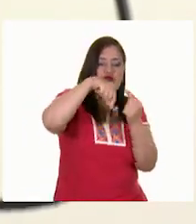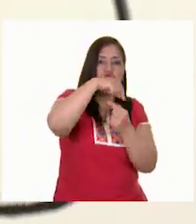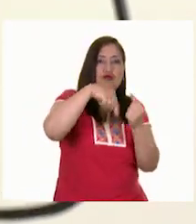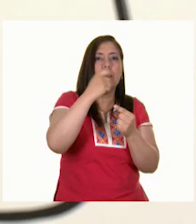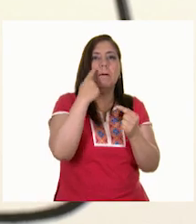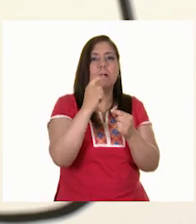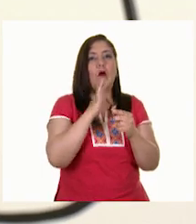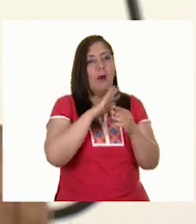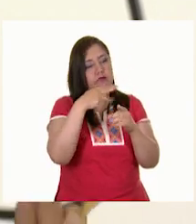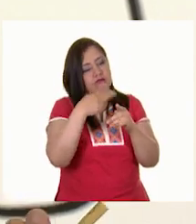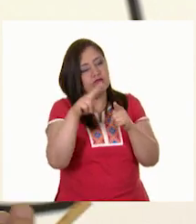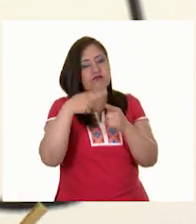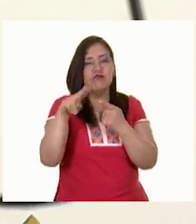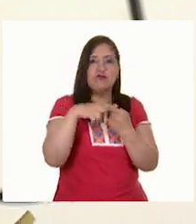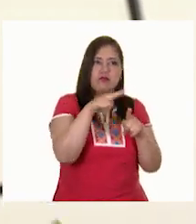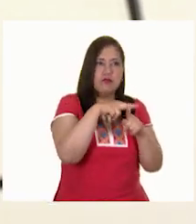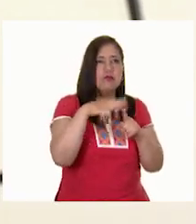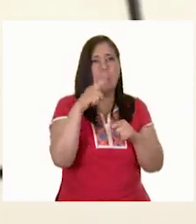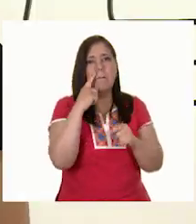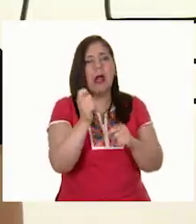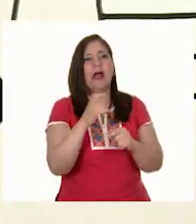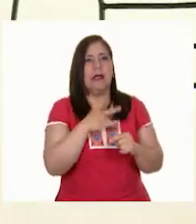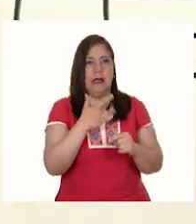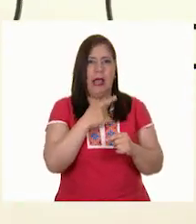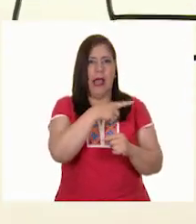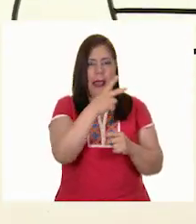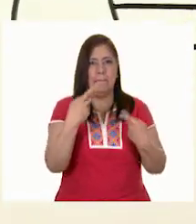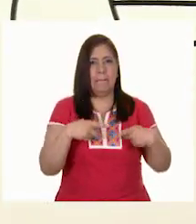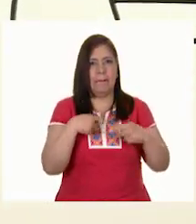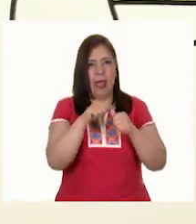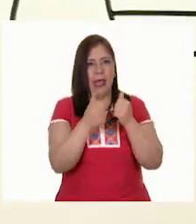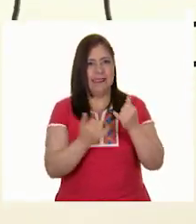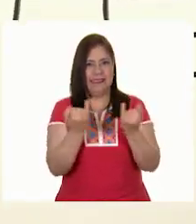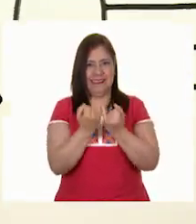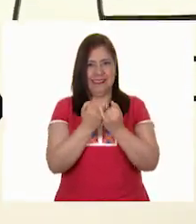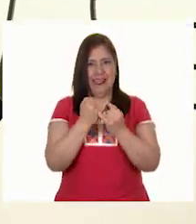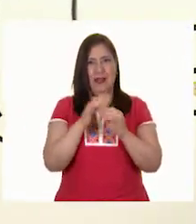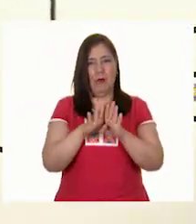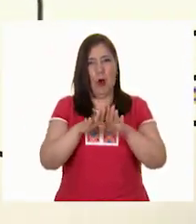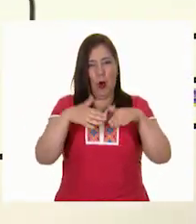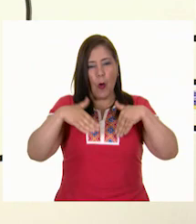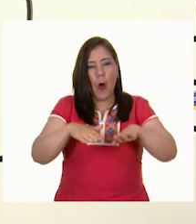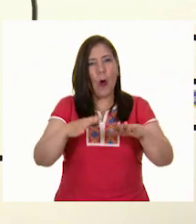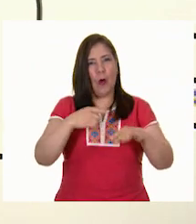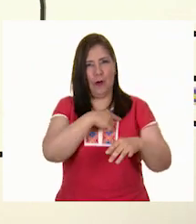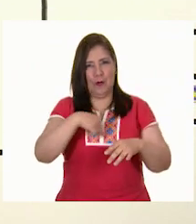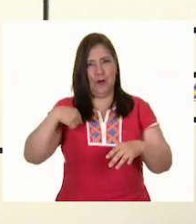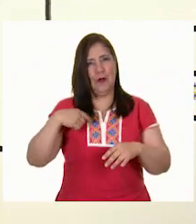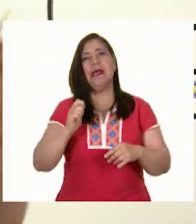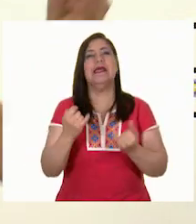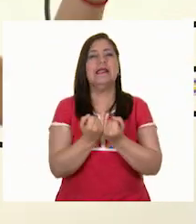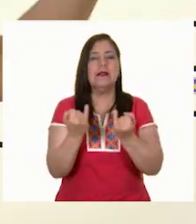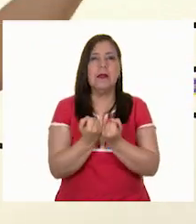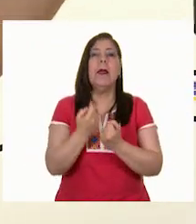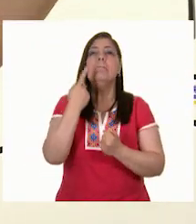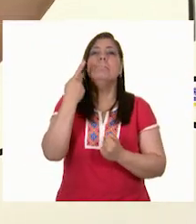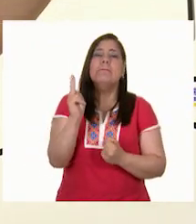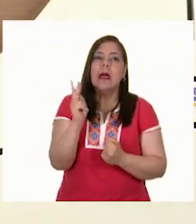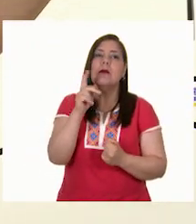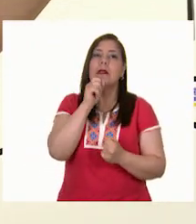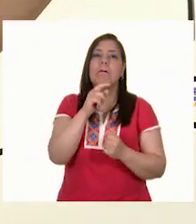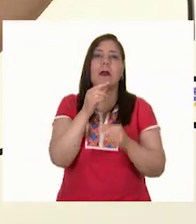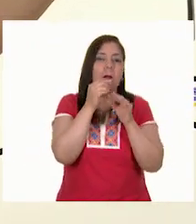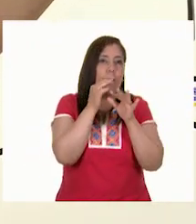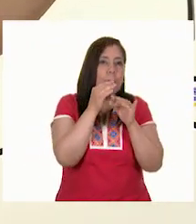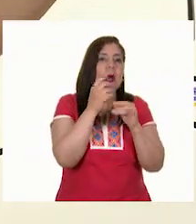raspamos muy artesanalmente como las personas que bordan las blusas, y entonces el resultado es una caña. Oye, se parecen